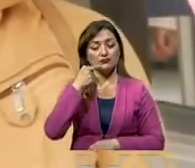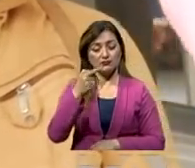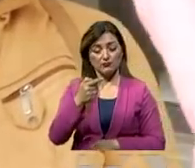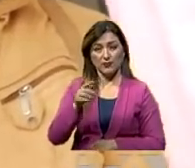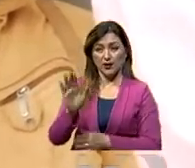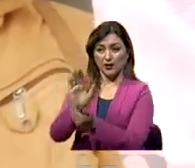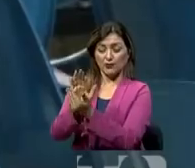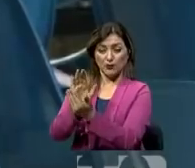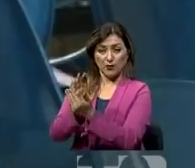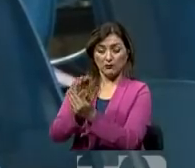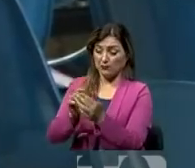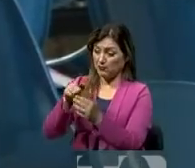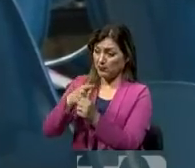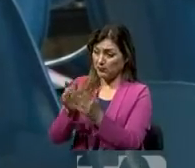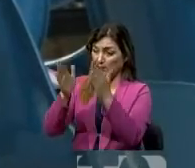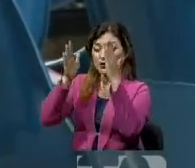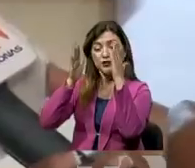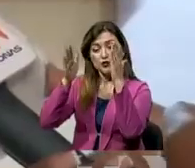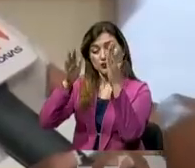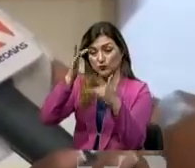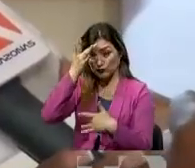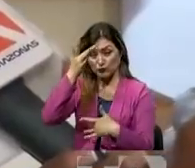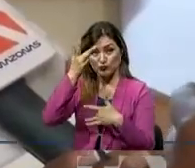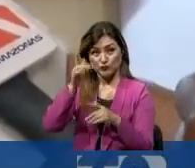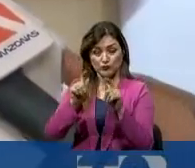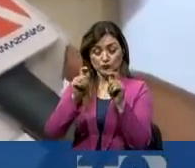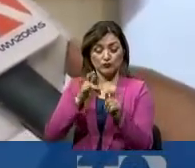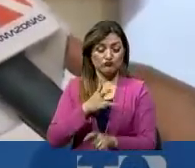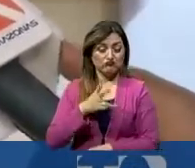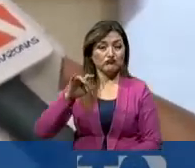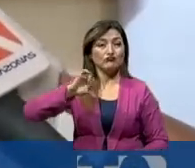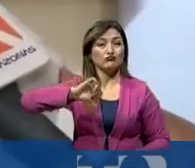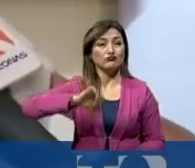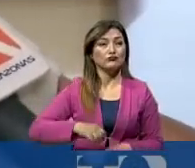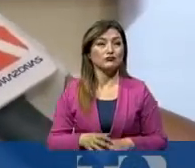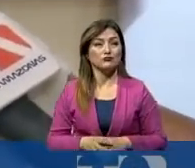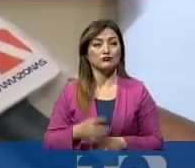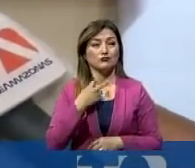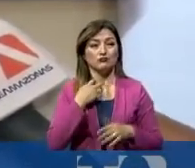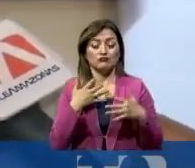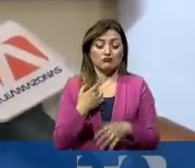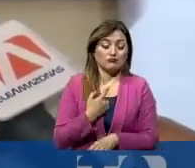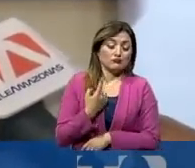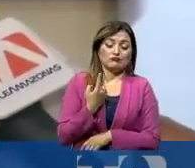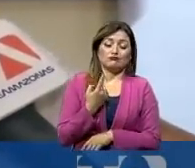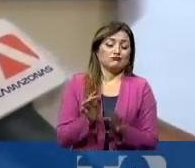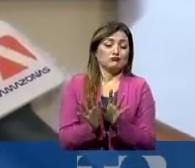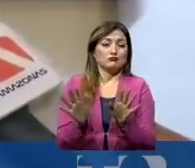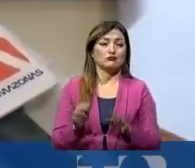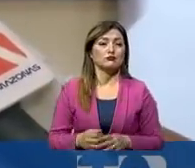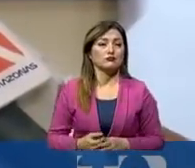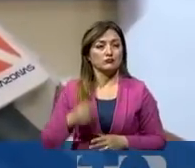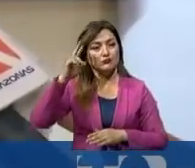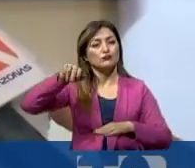cáncer y cancelar las deudas con sus proveedores. Me siento mal. Y mi temor no es solo mío, es a nivel general, a